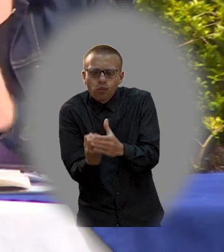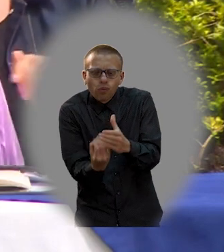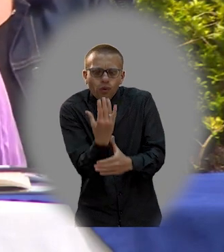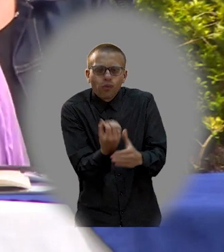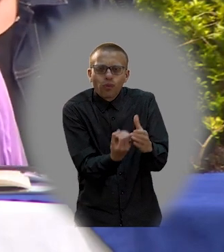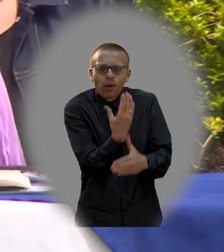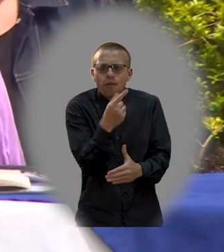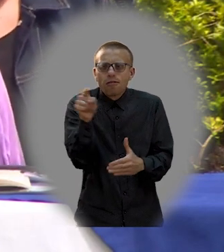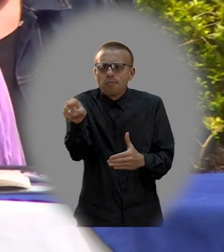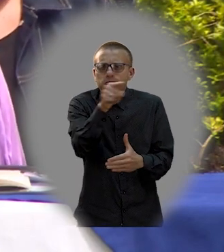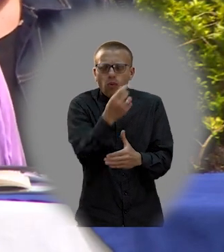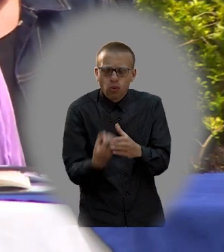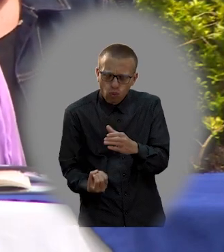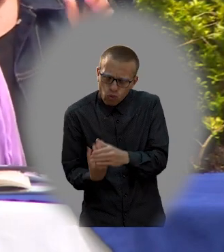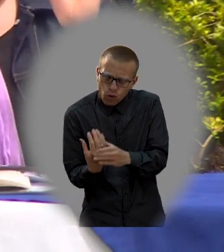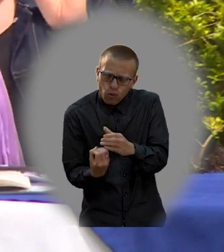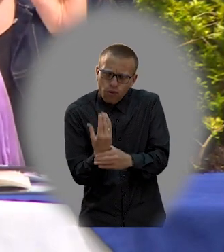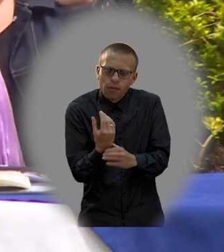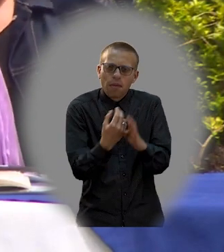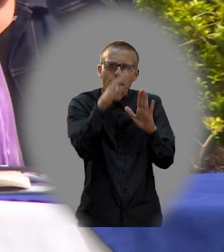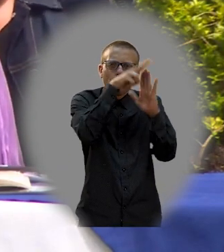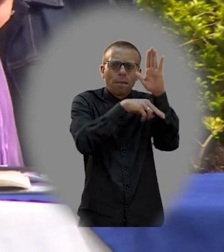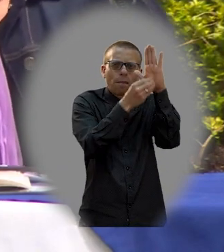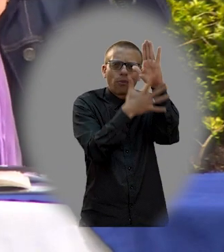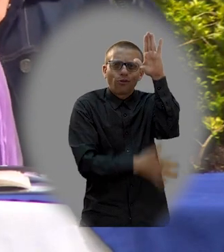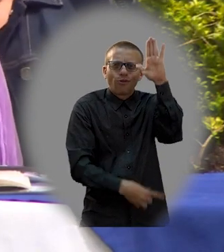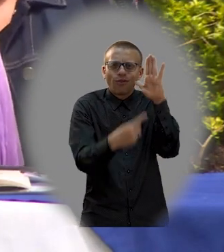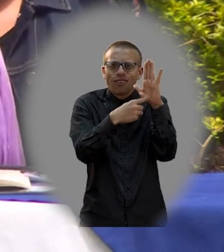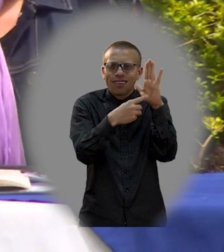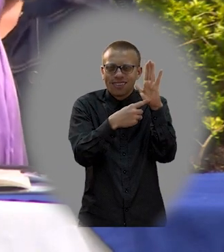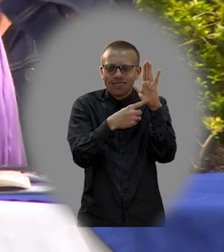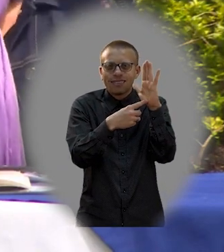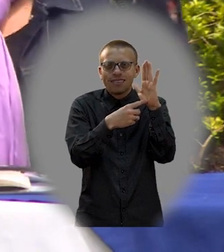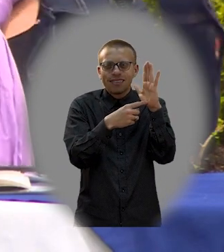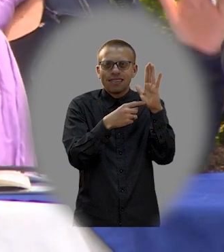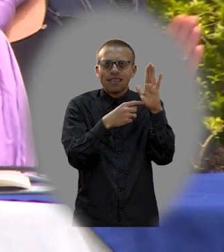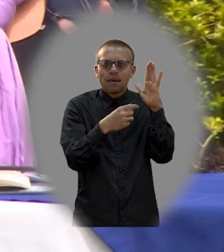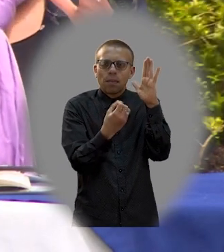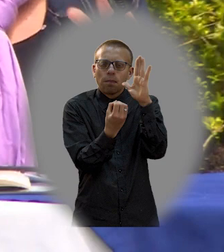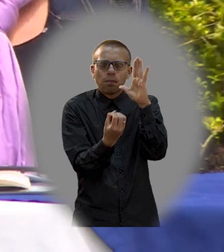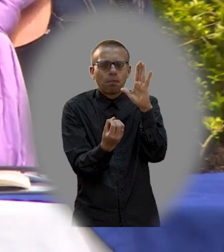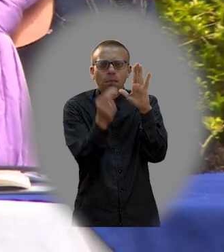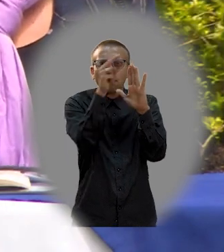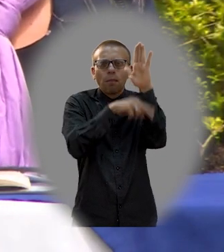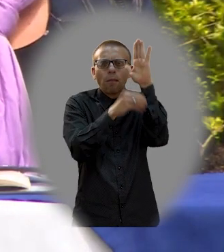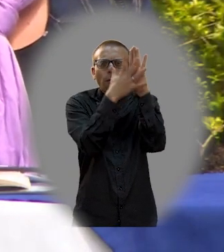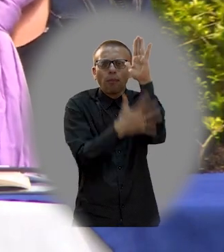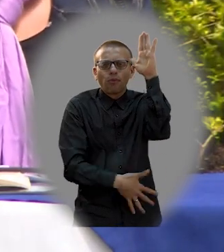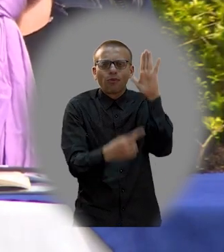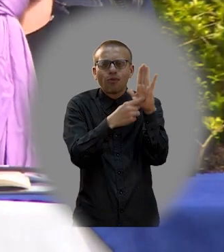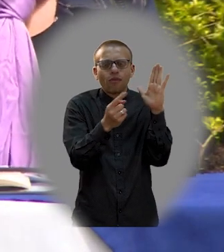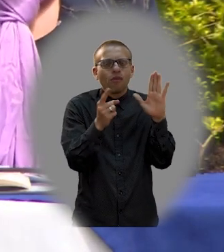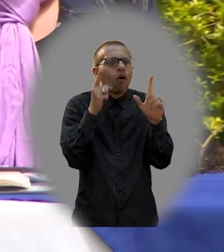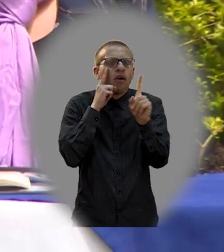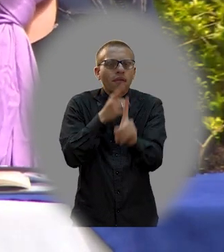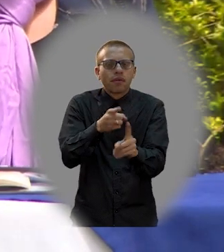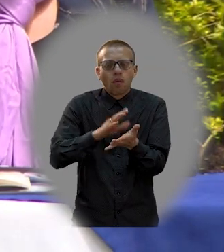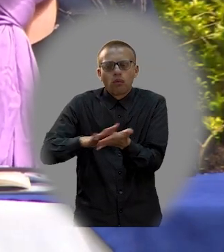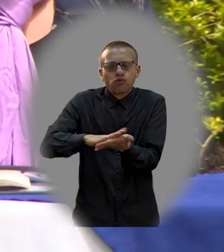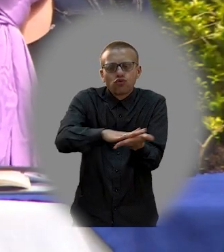ya mencionaba Diana, efectivamente es como la punta del iceberg de una problemática mucho más profunda.